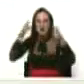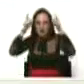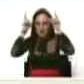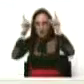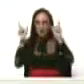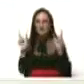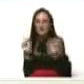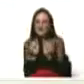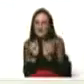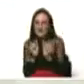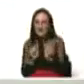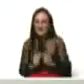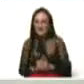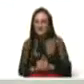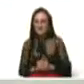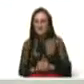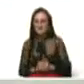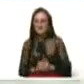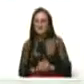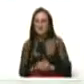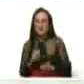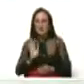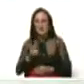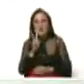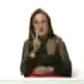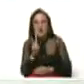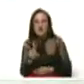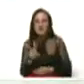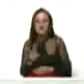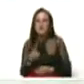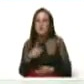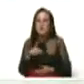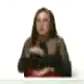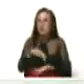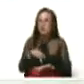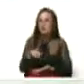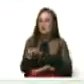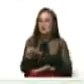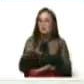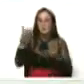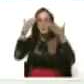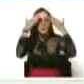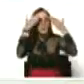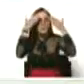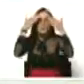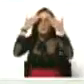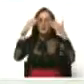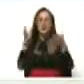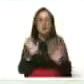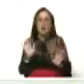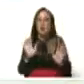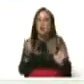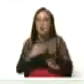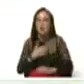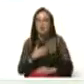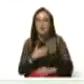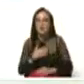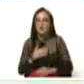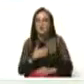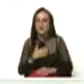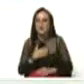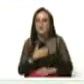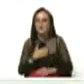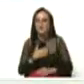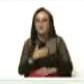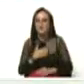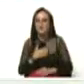Yo por donde me meto tengo que ver, yo no puedo pasar, digamos, distraído de ningún lugar donde esté,